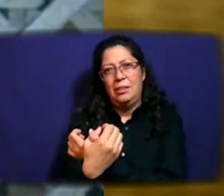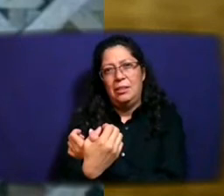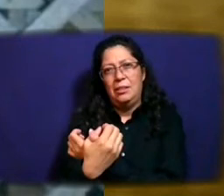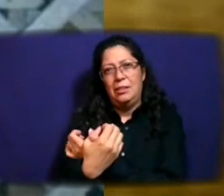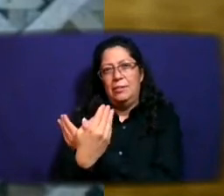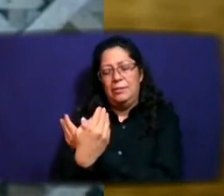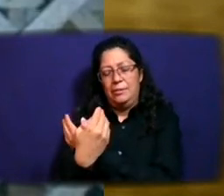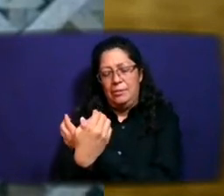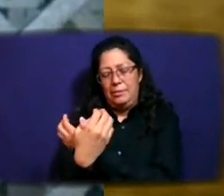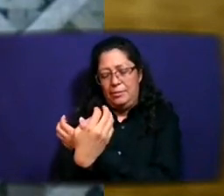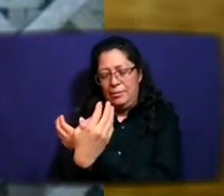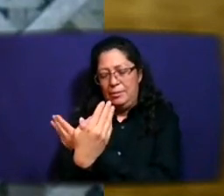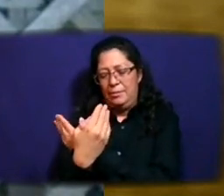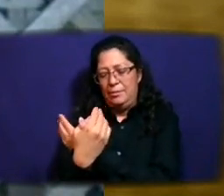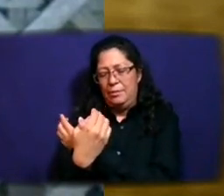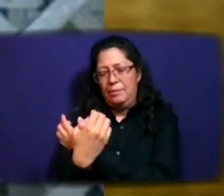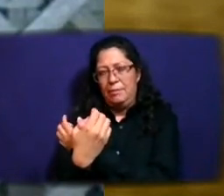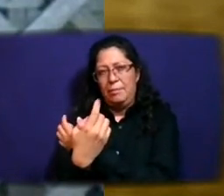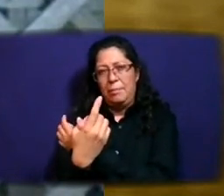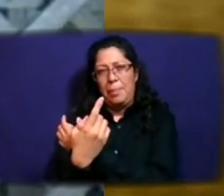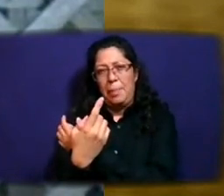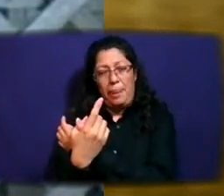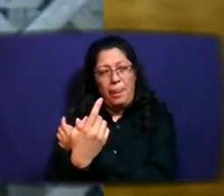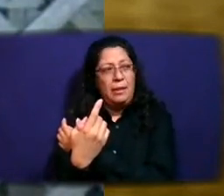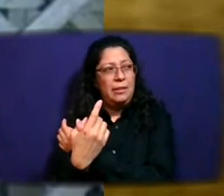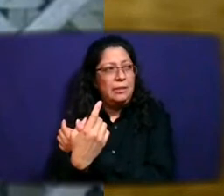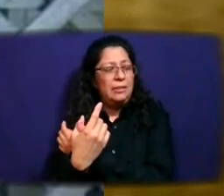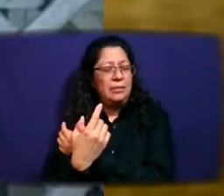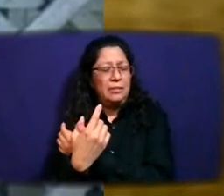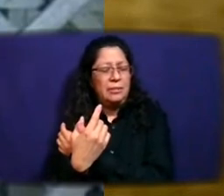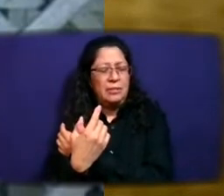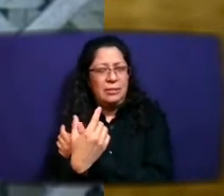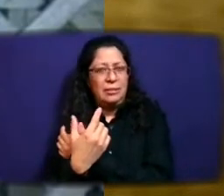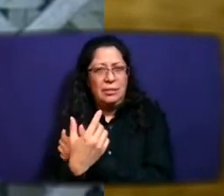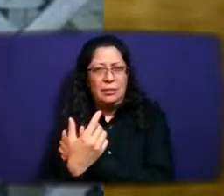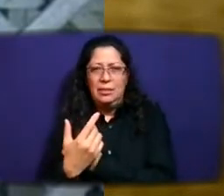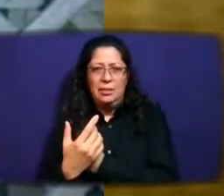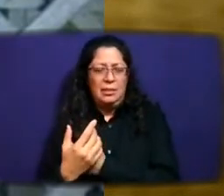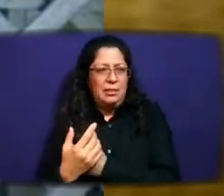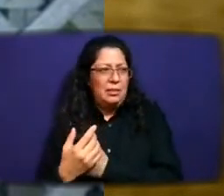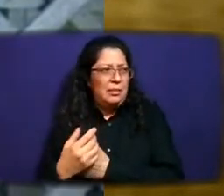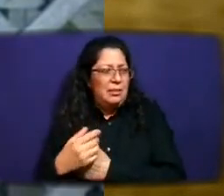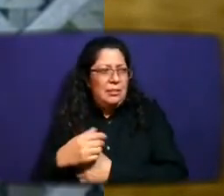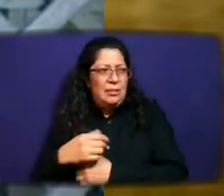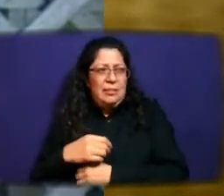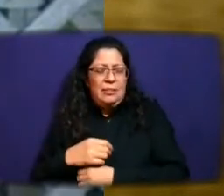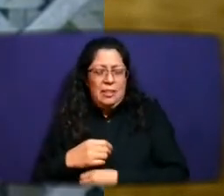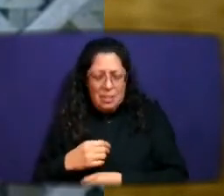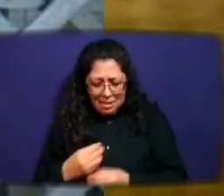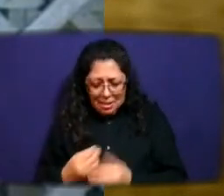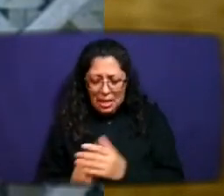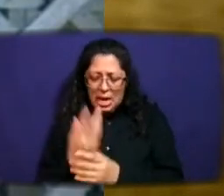Después que vinieron las excavadoras y destruyeron el jardín,